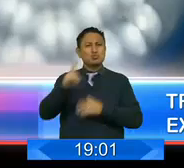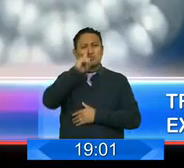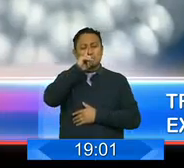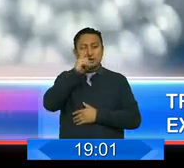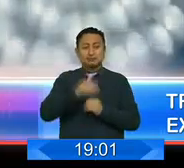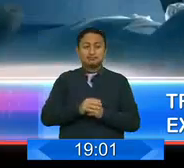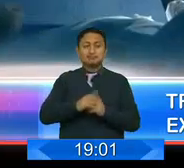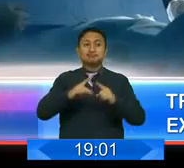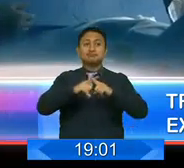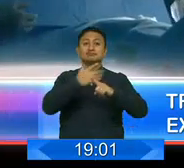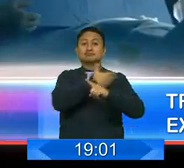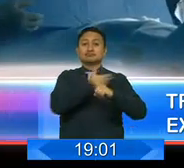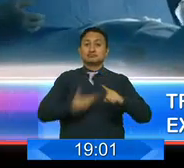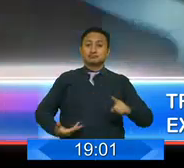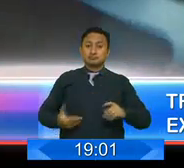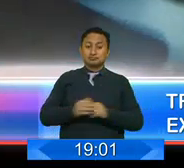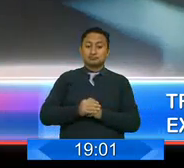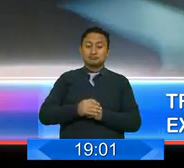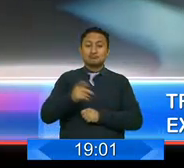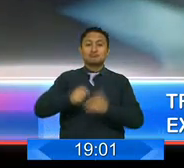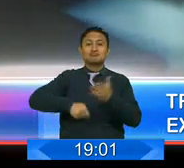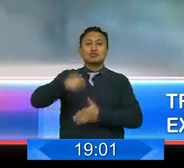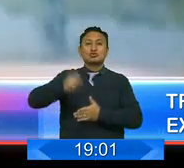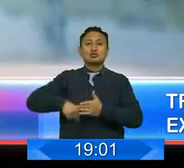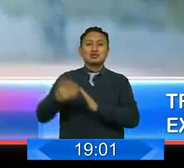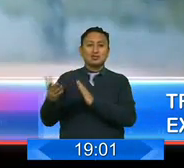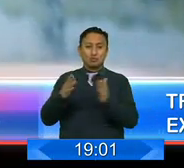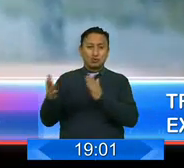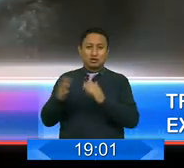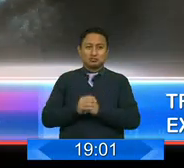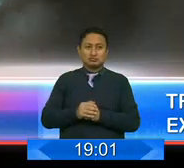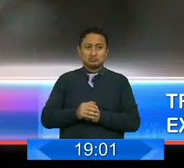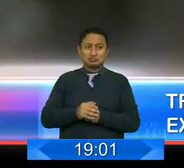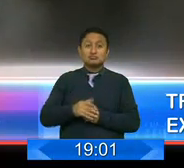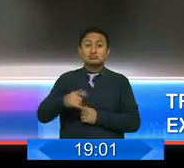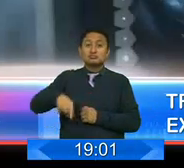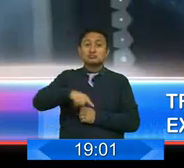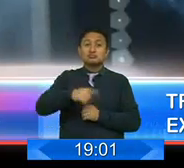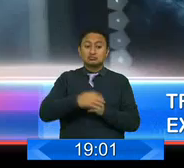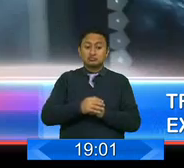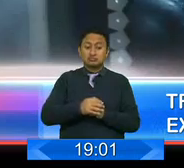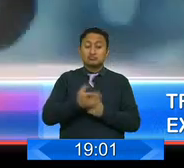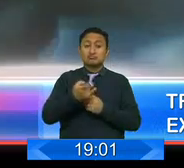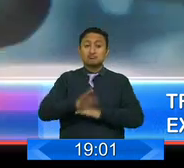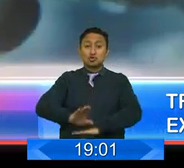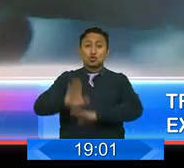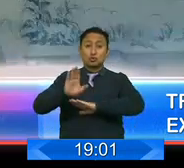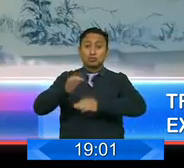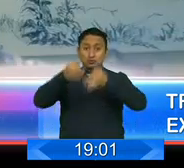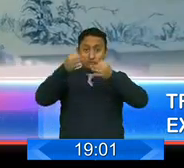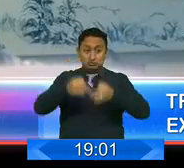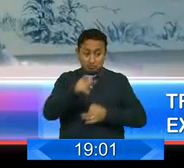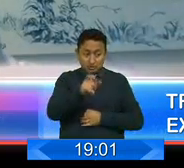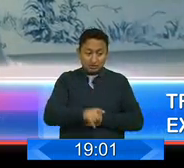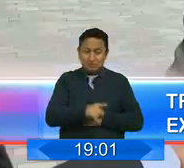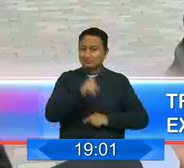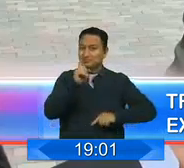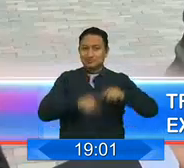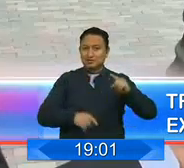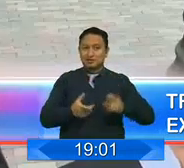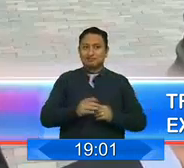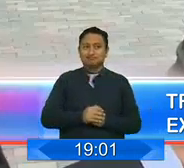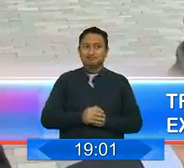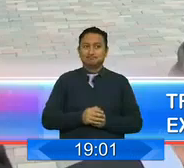que el expresidente creó la figura de contratos ocasionales, con lo que se impidió que se entreguen nombramientos definitivos a los trabajadores.